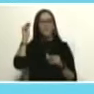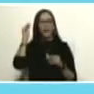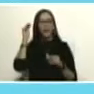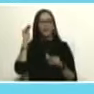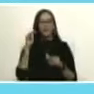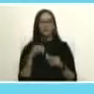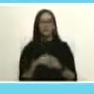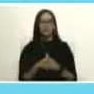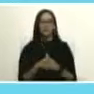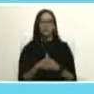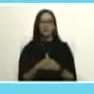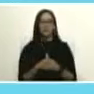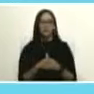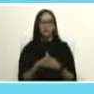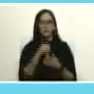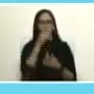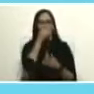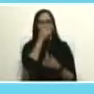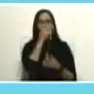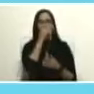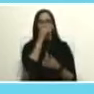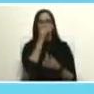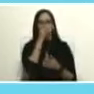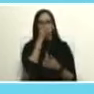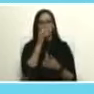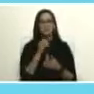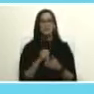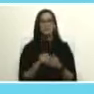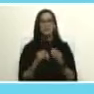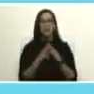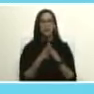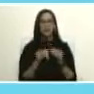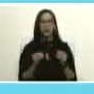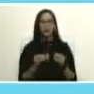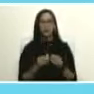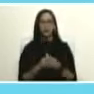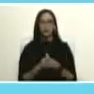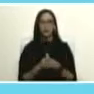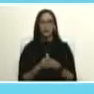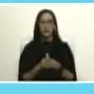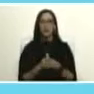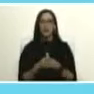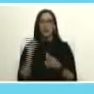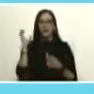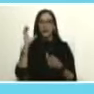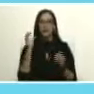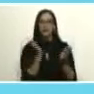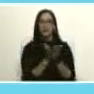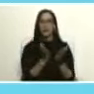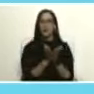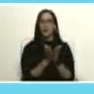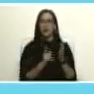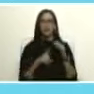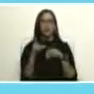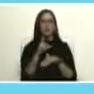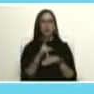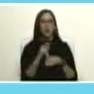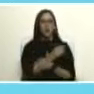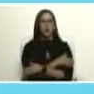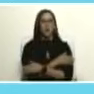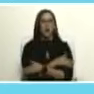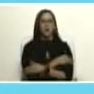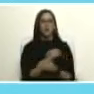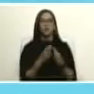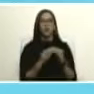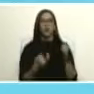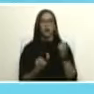maestros, a todos y todas a lo largo y ancho del país, de escuelas, liceos. Un abrazo y todo el